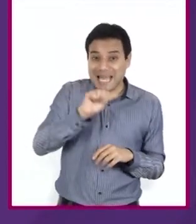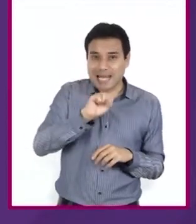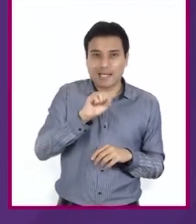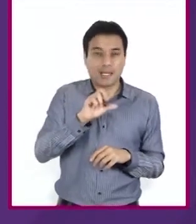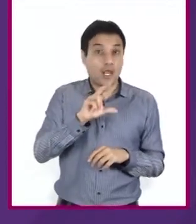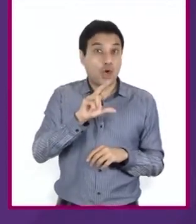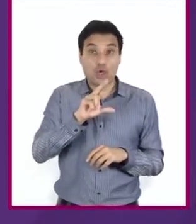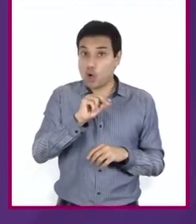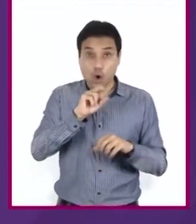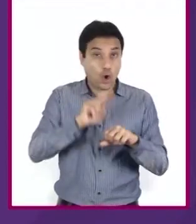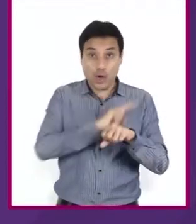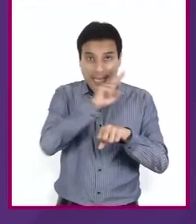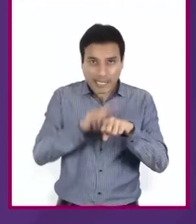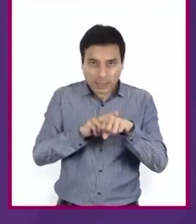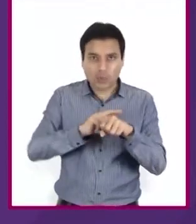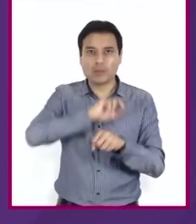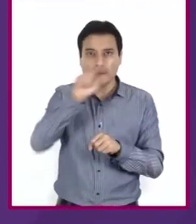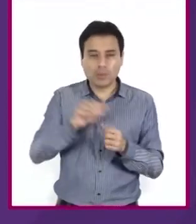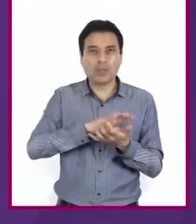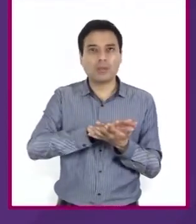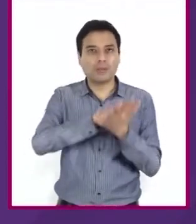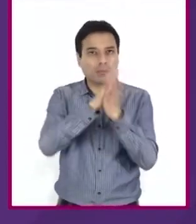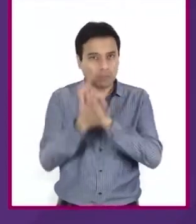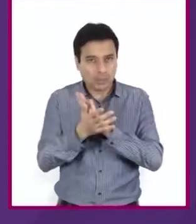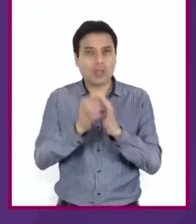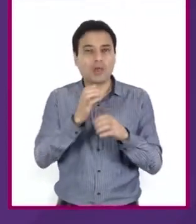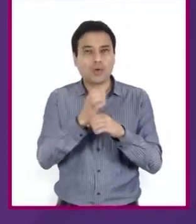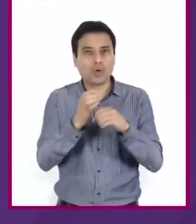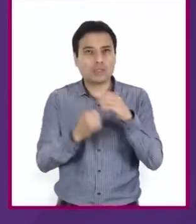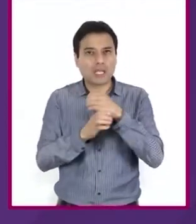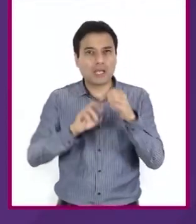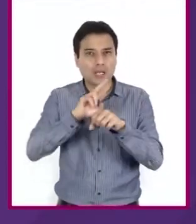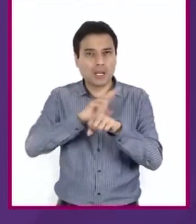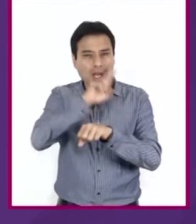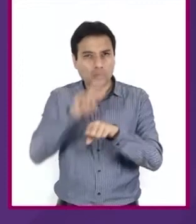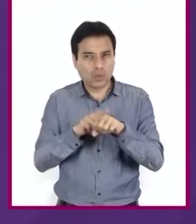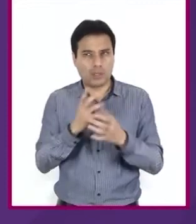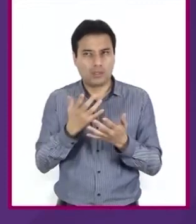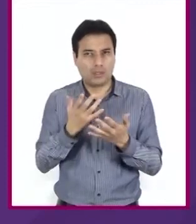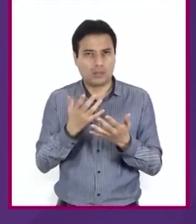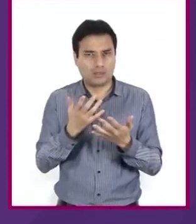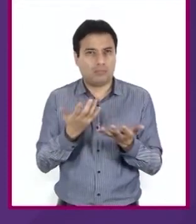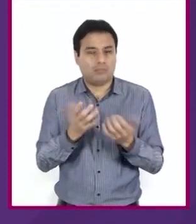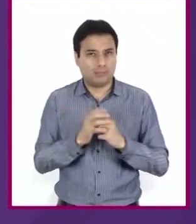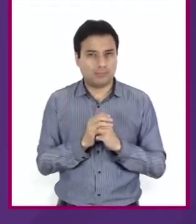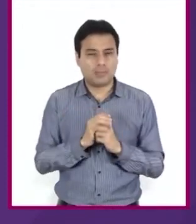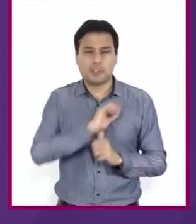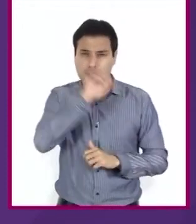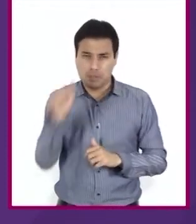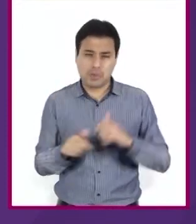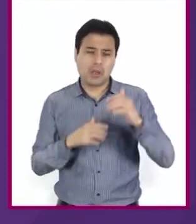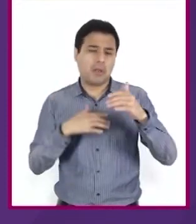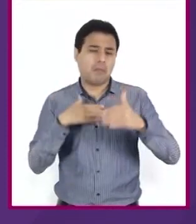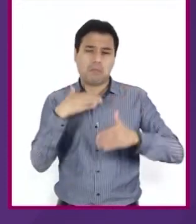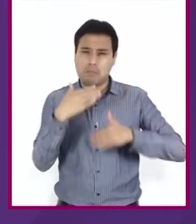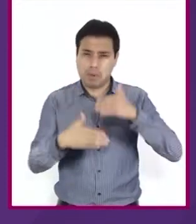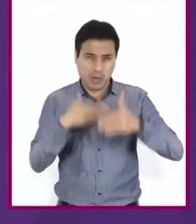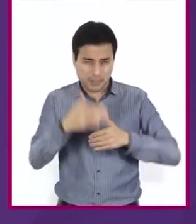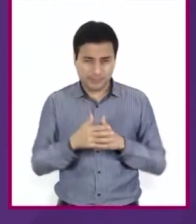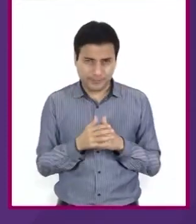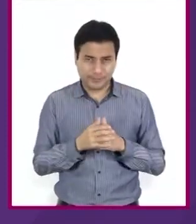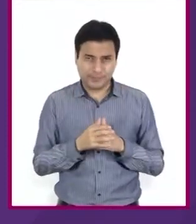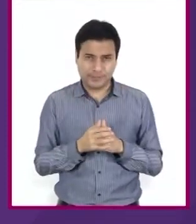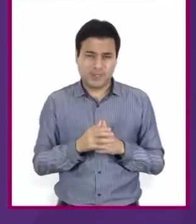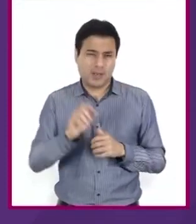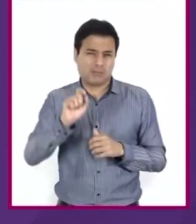en un producto orgánico, perteneciente a los seres vivos. Con el paso del tiempo, un gran número